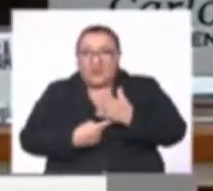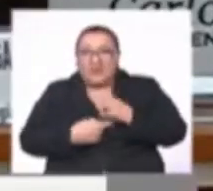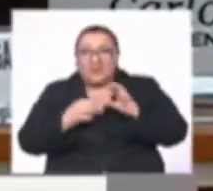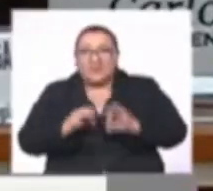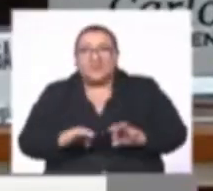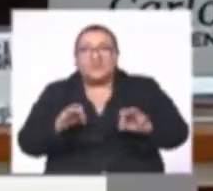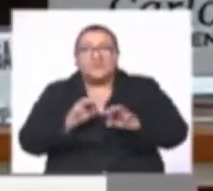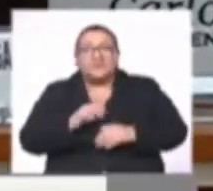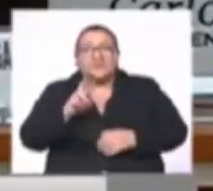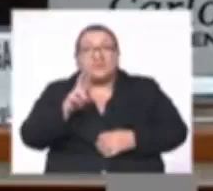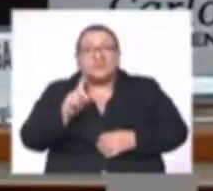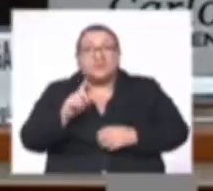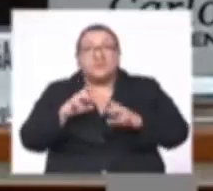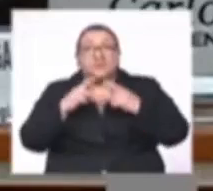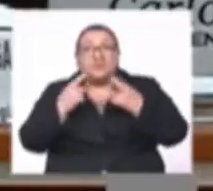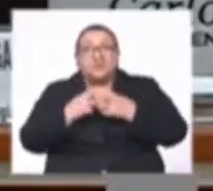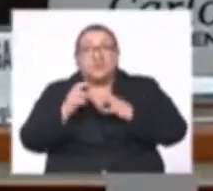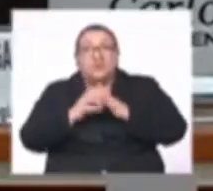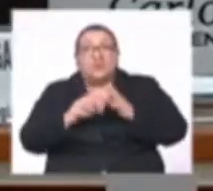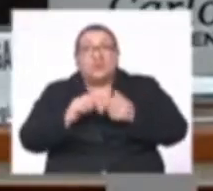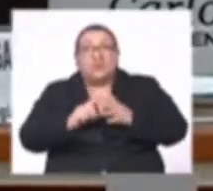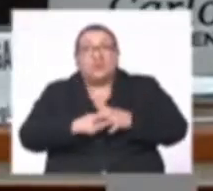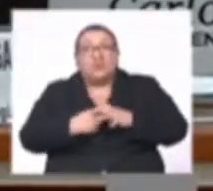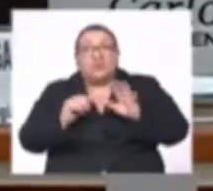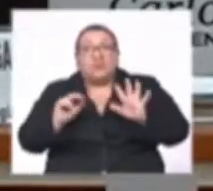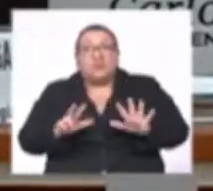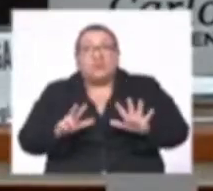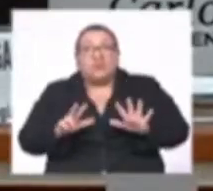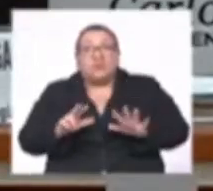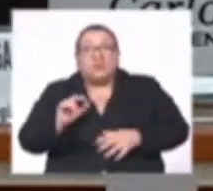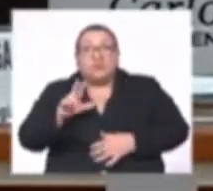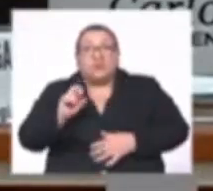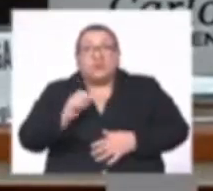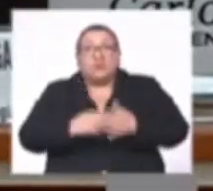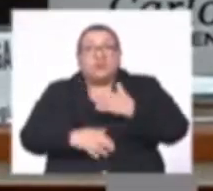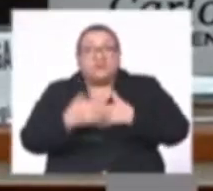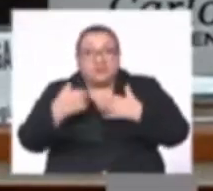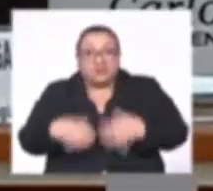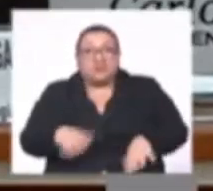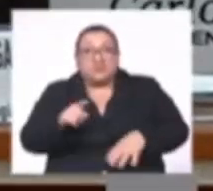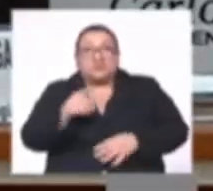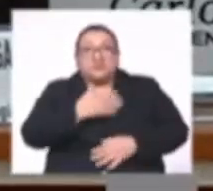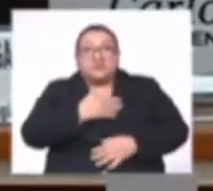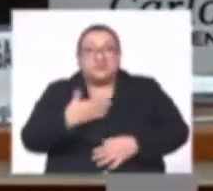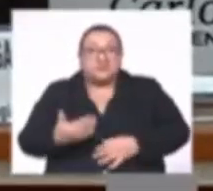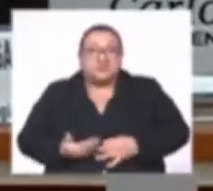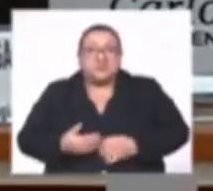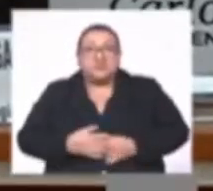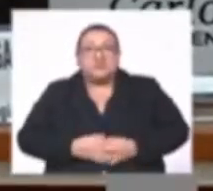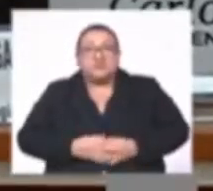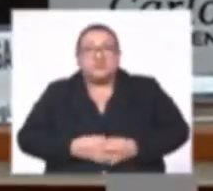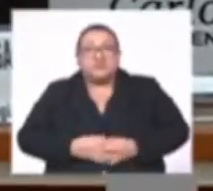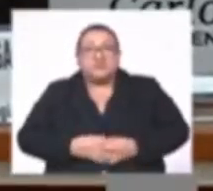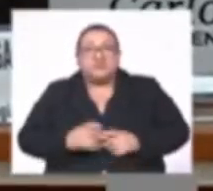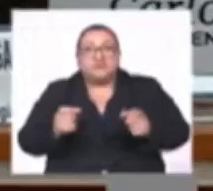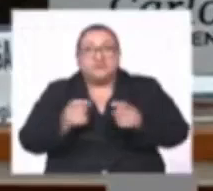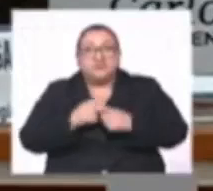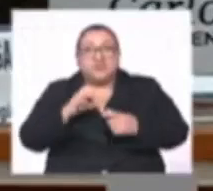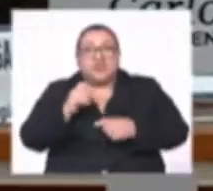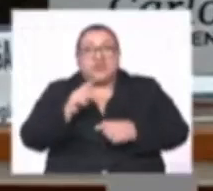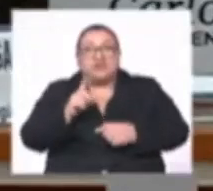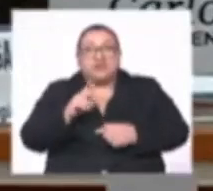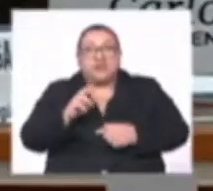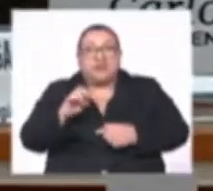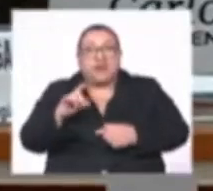es la 22ª sesión ordinaria a partir de las 8:30 de la mañana. Está ya el presidente de esta comisión, Carlos